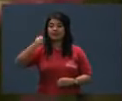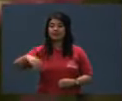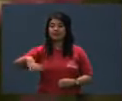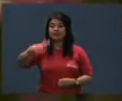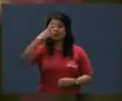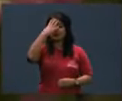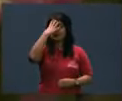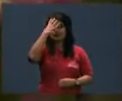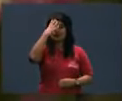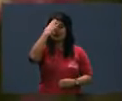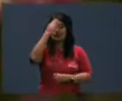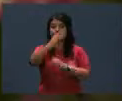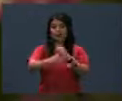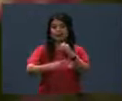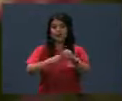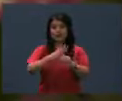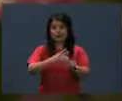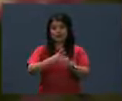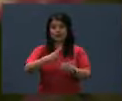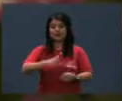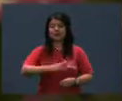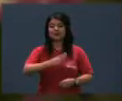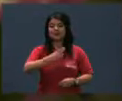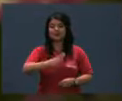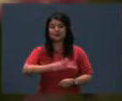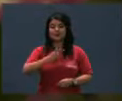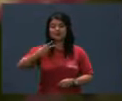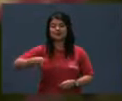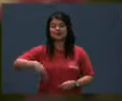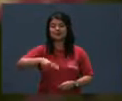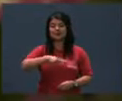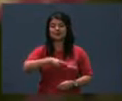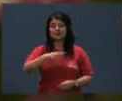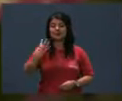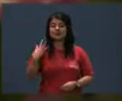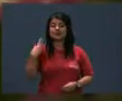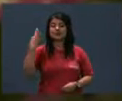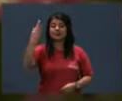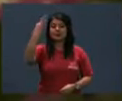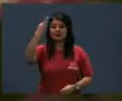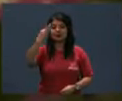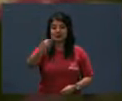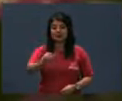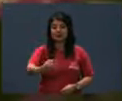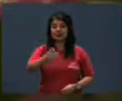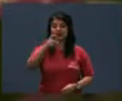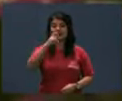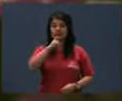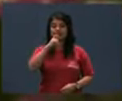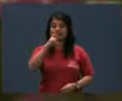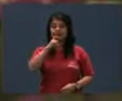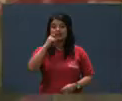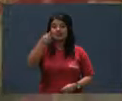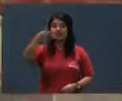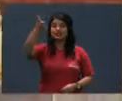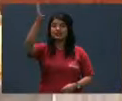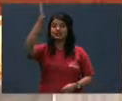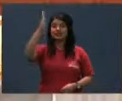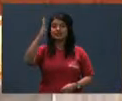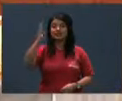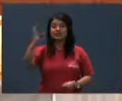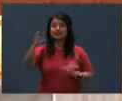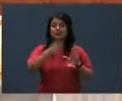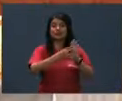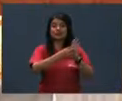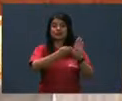del mundo. Dichosos nosotros invitados a la cena del Señor.